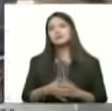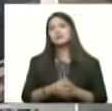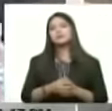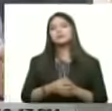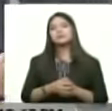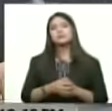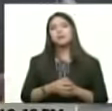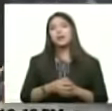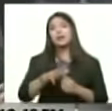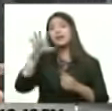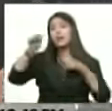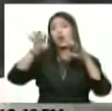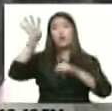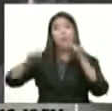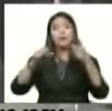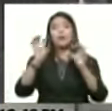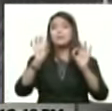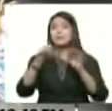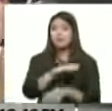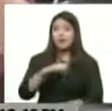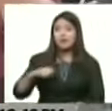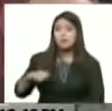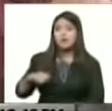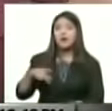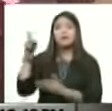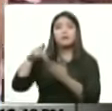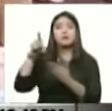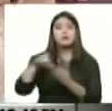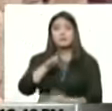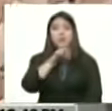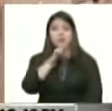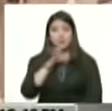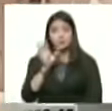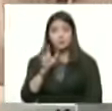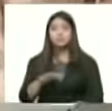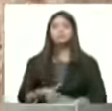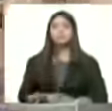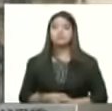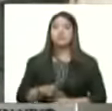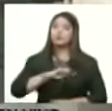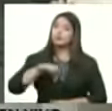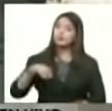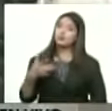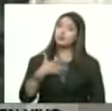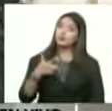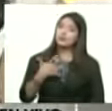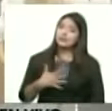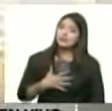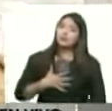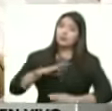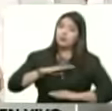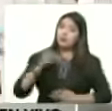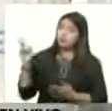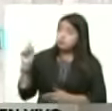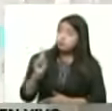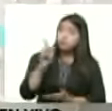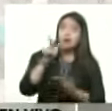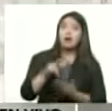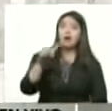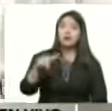exportadoras, fundamentalmente las privadas, han tomado la palabra. Nosotros nos sentimos muy honrados con su presencia